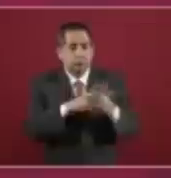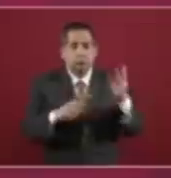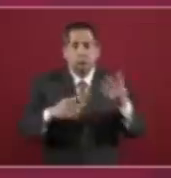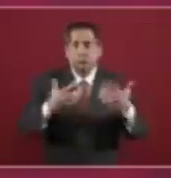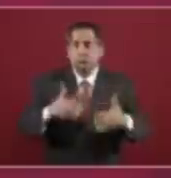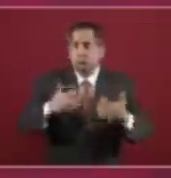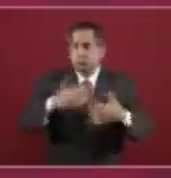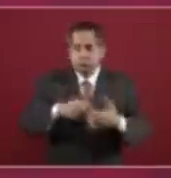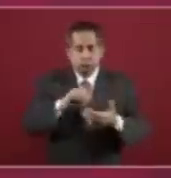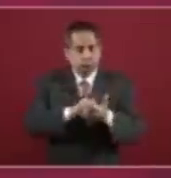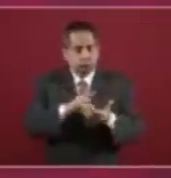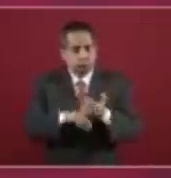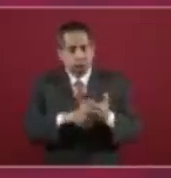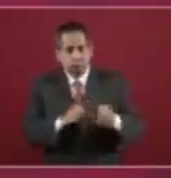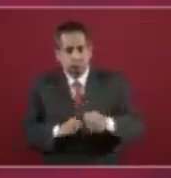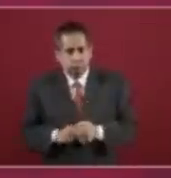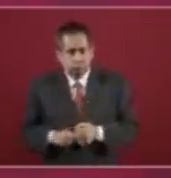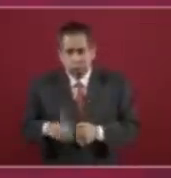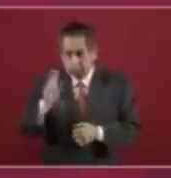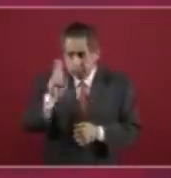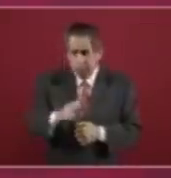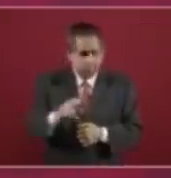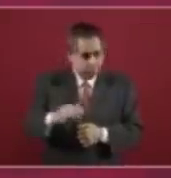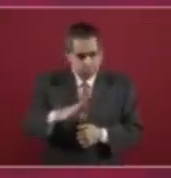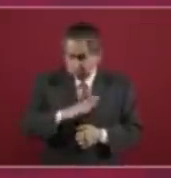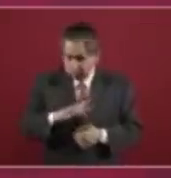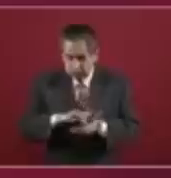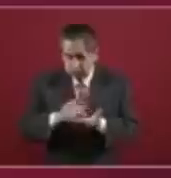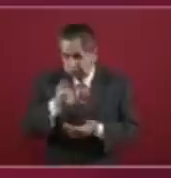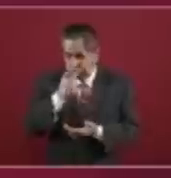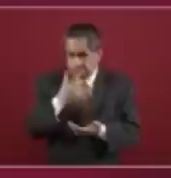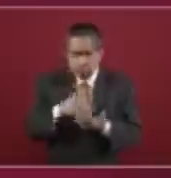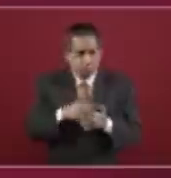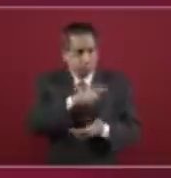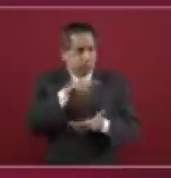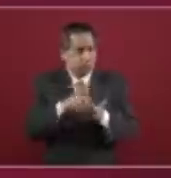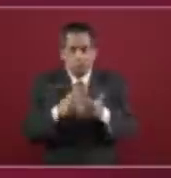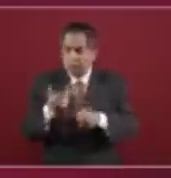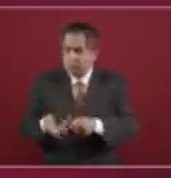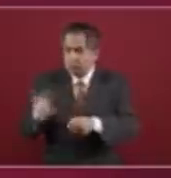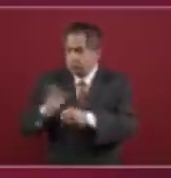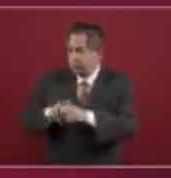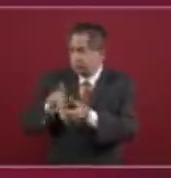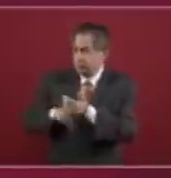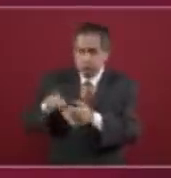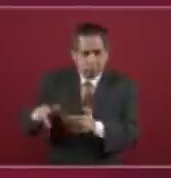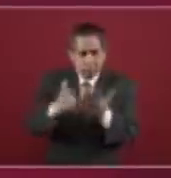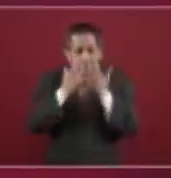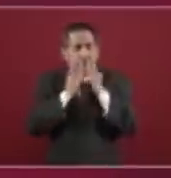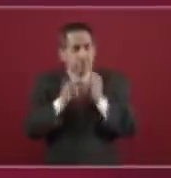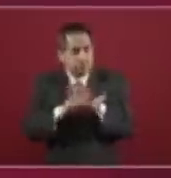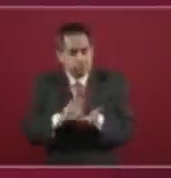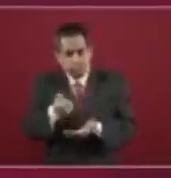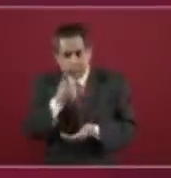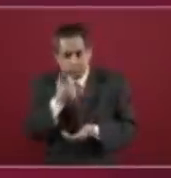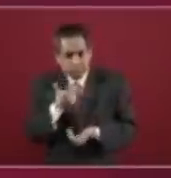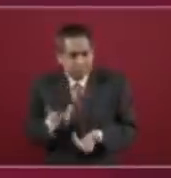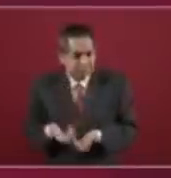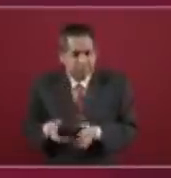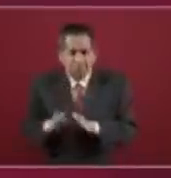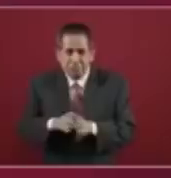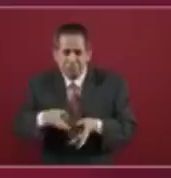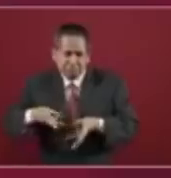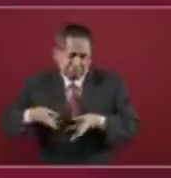Y en efecto, no hay medicamentos en centros de salud, en hospitales, con todo ese